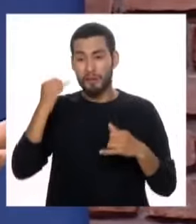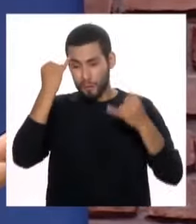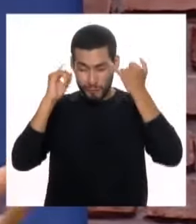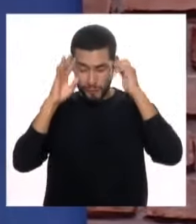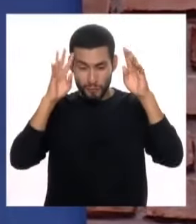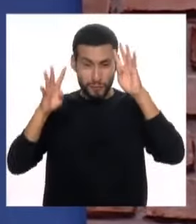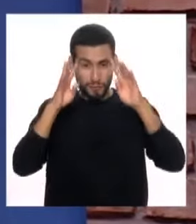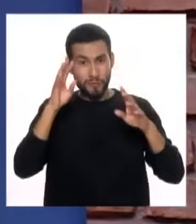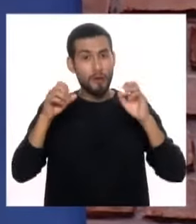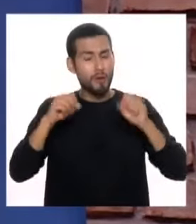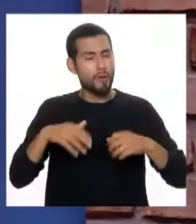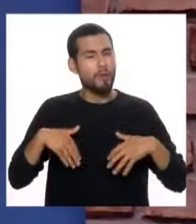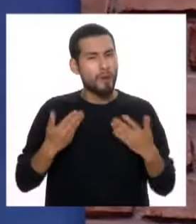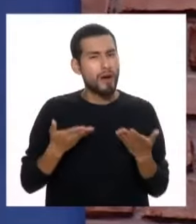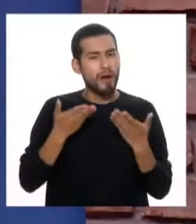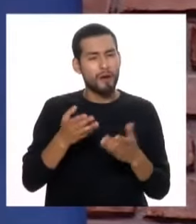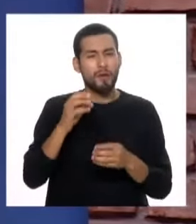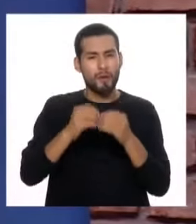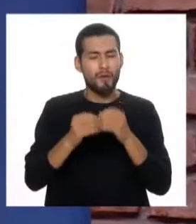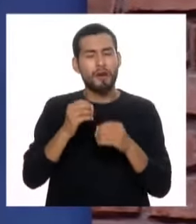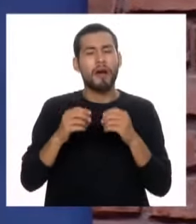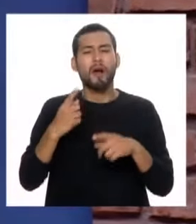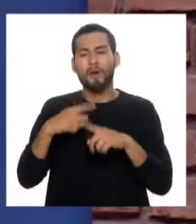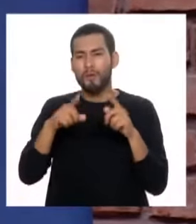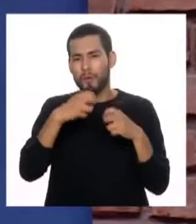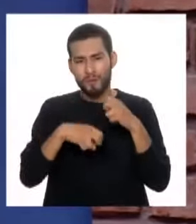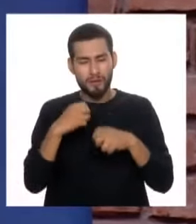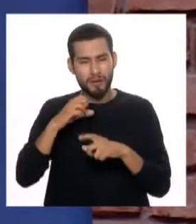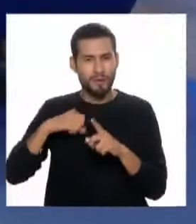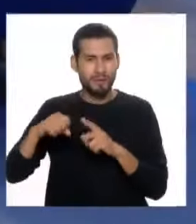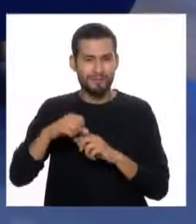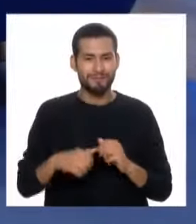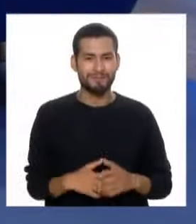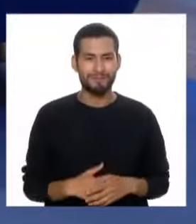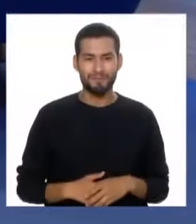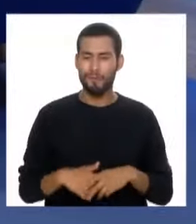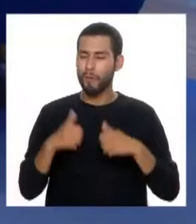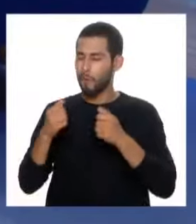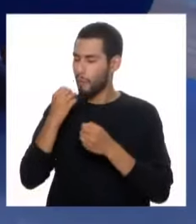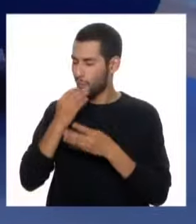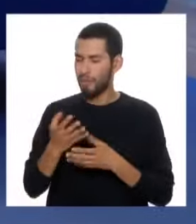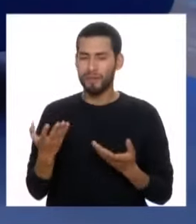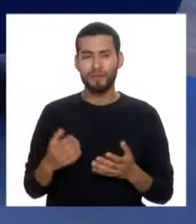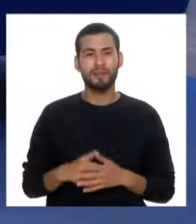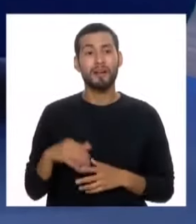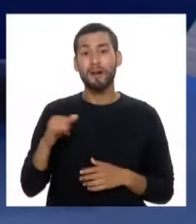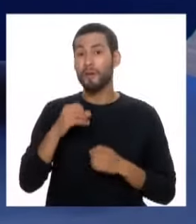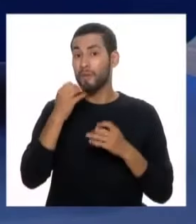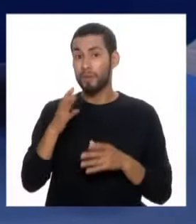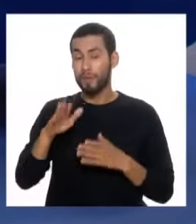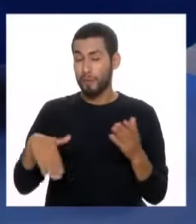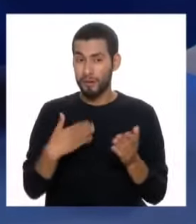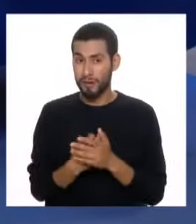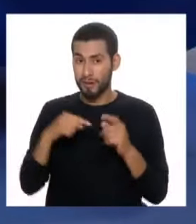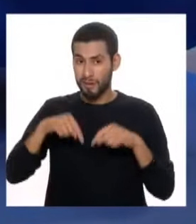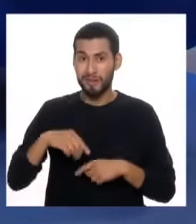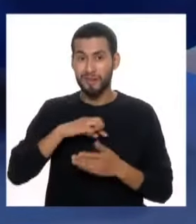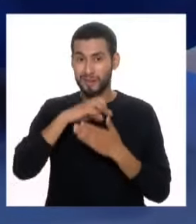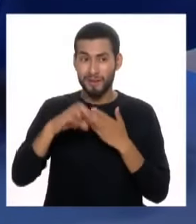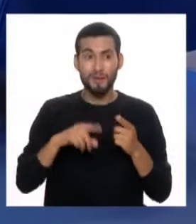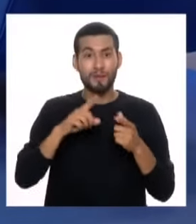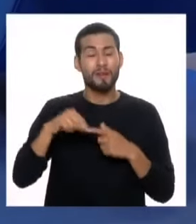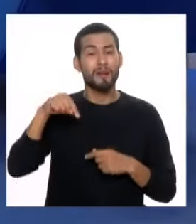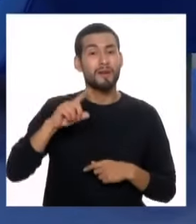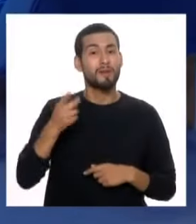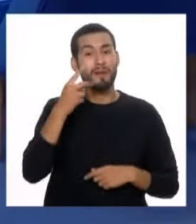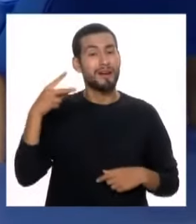y la innovación, poder dar soluciones a problemas que tenemos todos. Buenísimo, buenísimo, como también es buenísimo todo lo que tenemos en el programa, pero nos